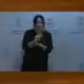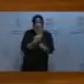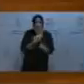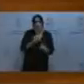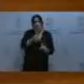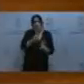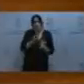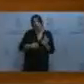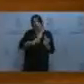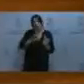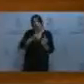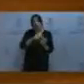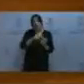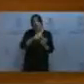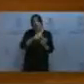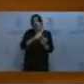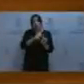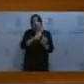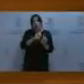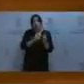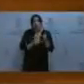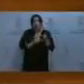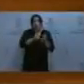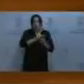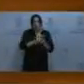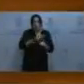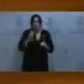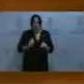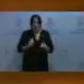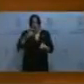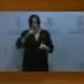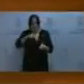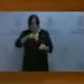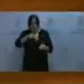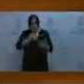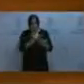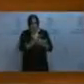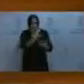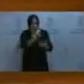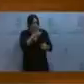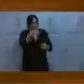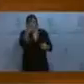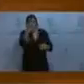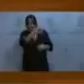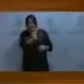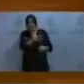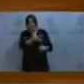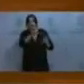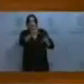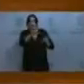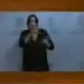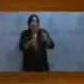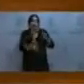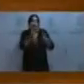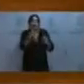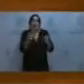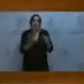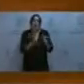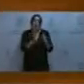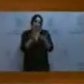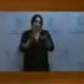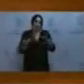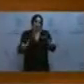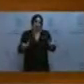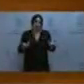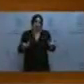para el cumplimiento de lo que le estamos pidiendo tiene dinero más que suficiente. Es una cuestión de justicia social, podríamos decir, lo